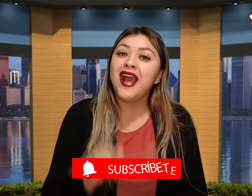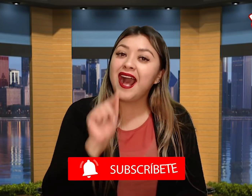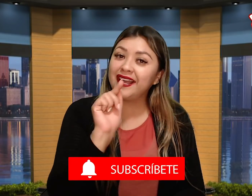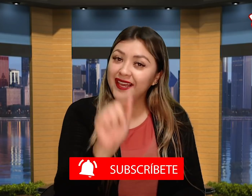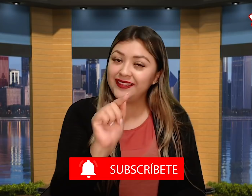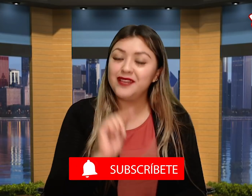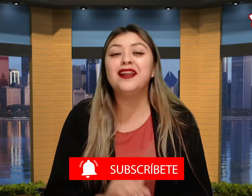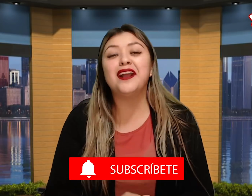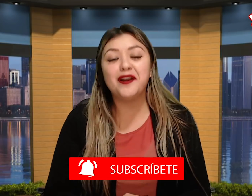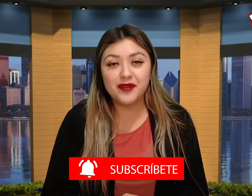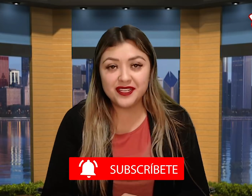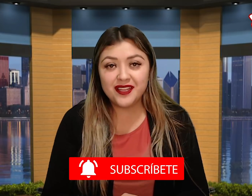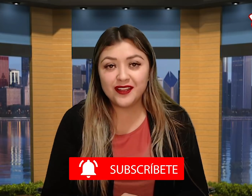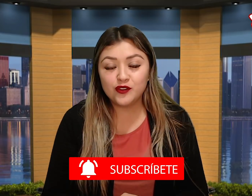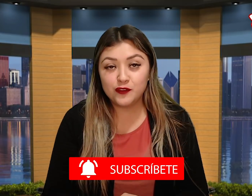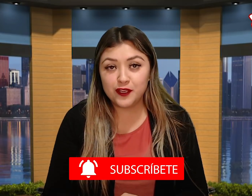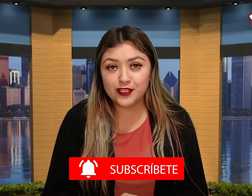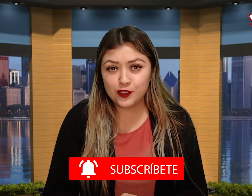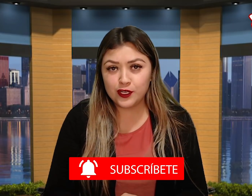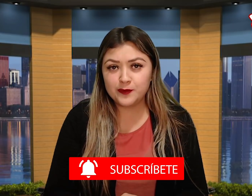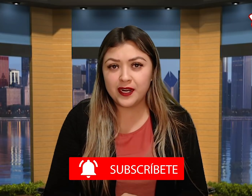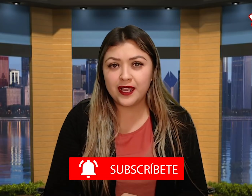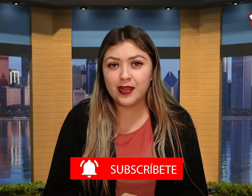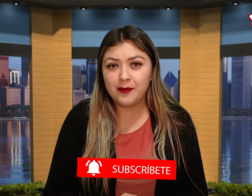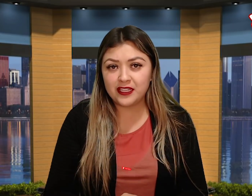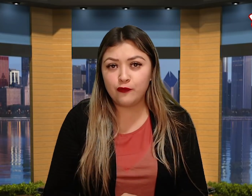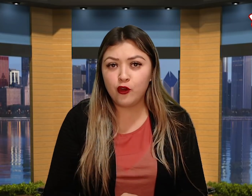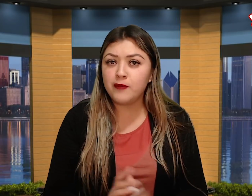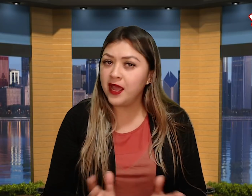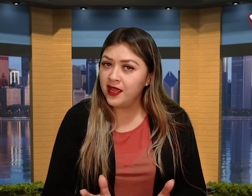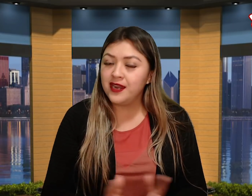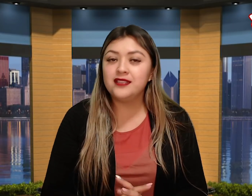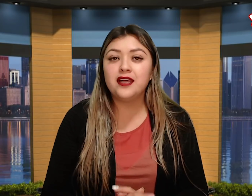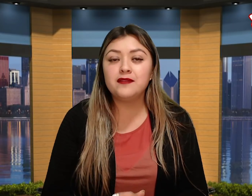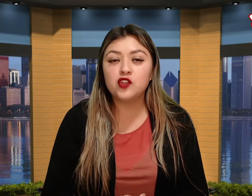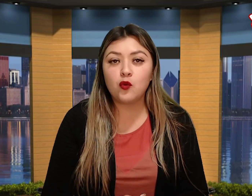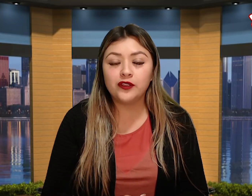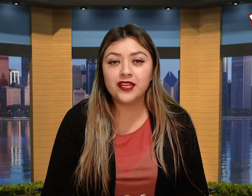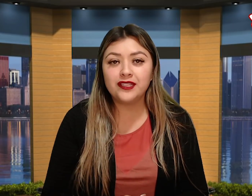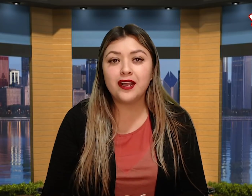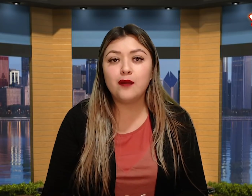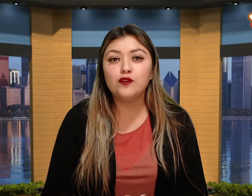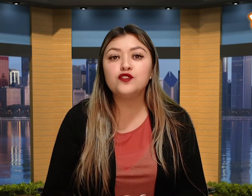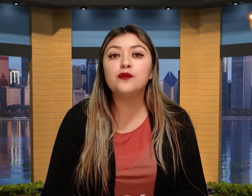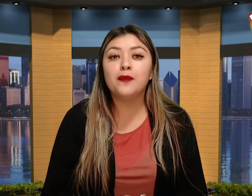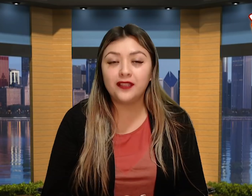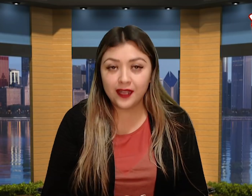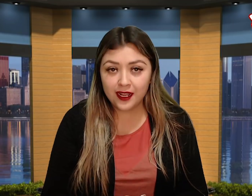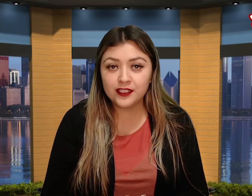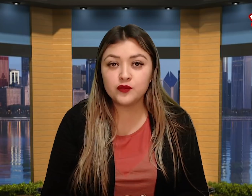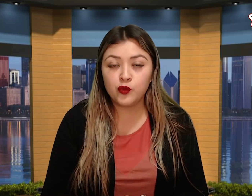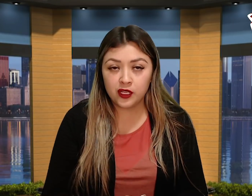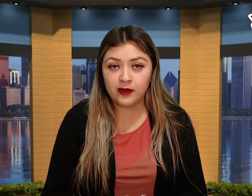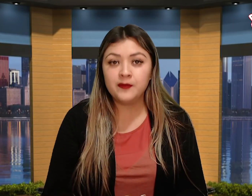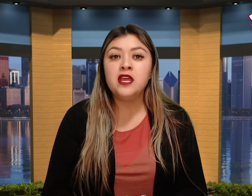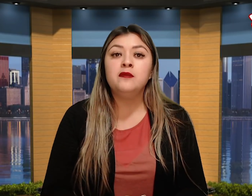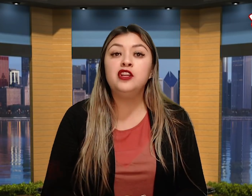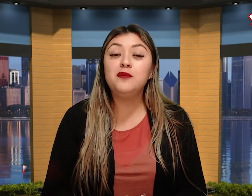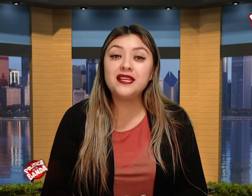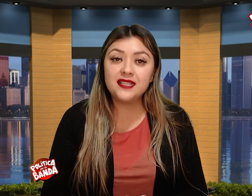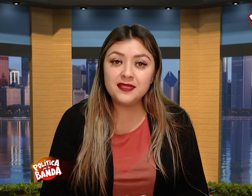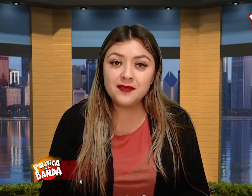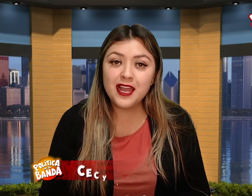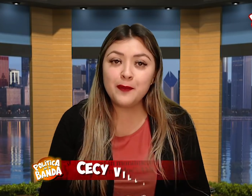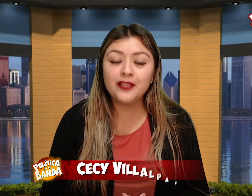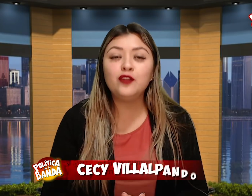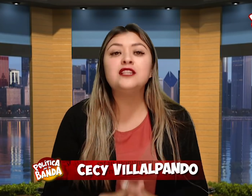suscribirse, a que activen la campanita de notificaciones para que la plataforma les dé aviso cuando ya tengamos material disponible. Mi